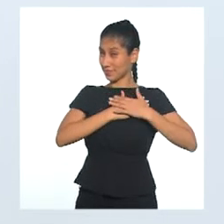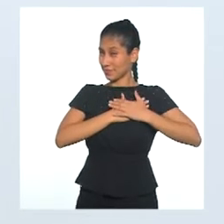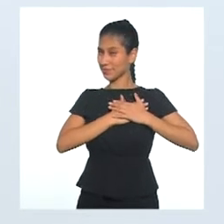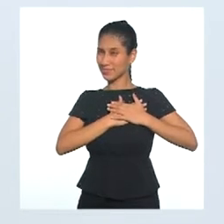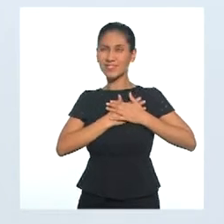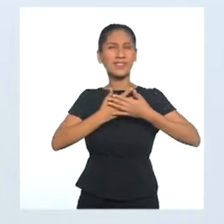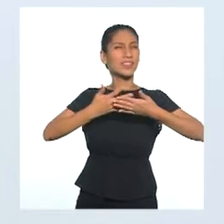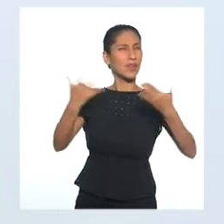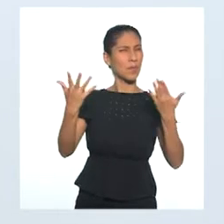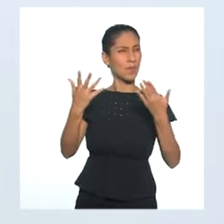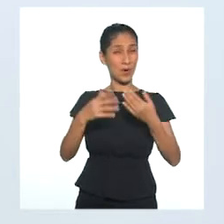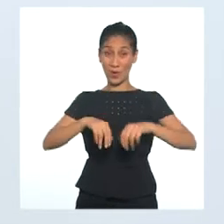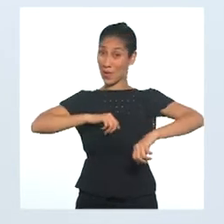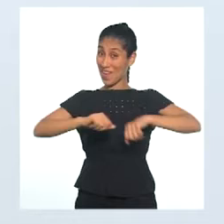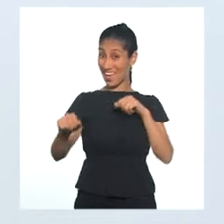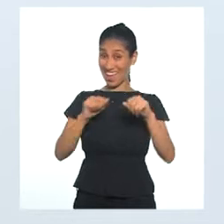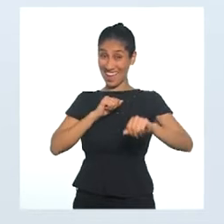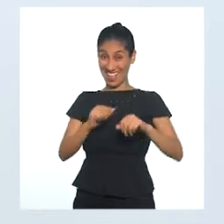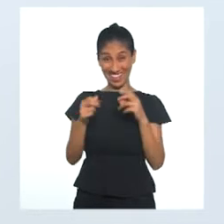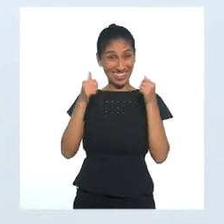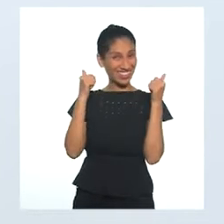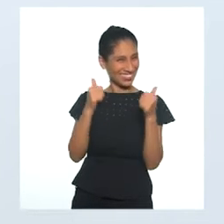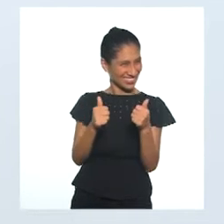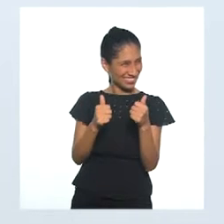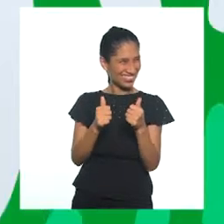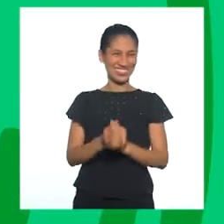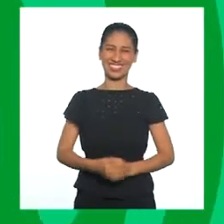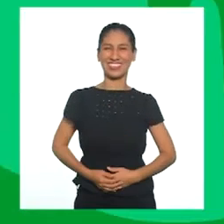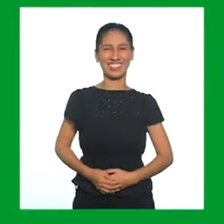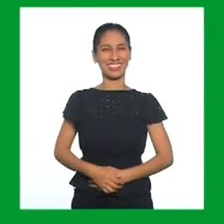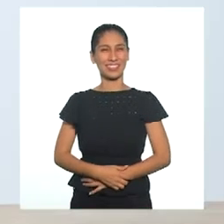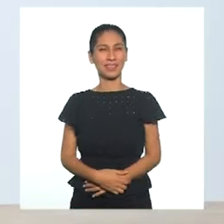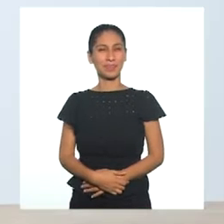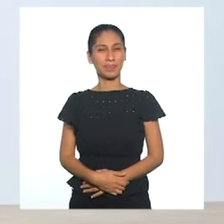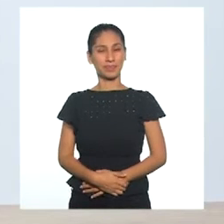y sensaciones con pasos de baile. ¿Te unes al reto? ¡Sí!